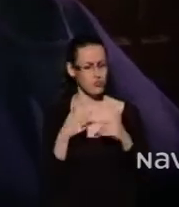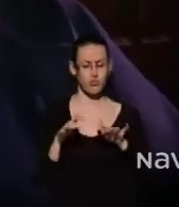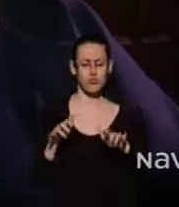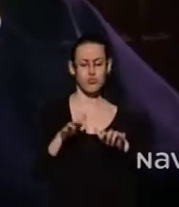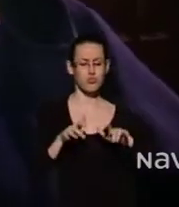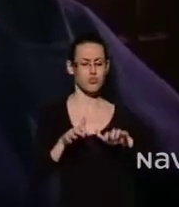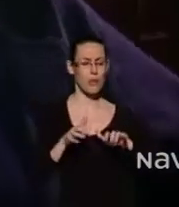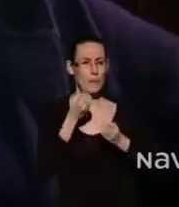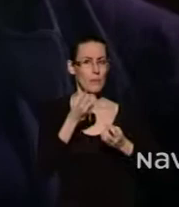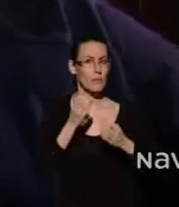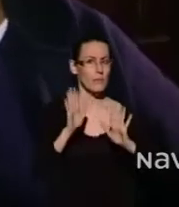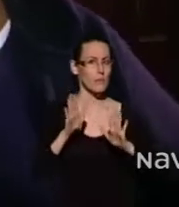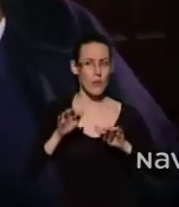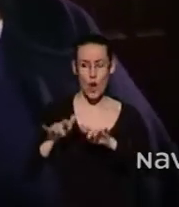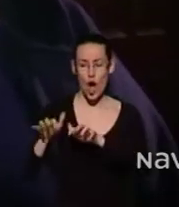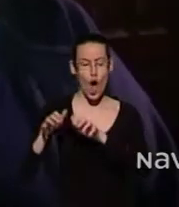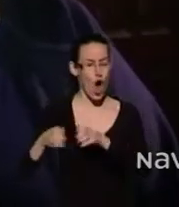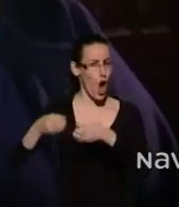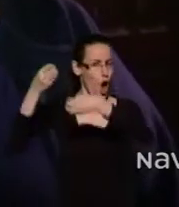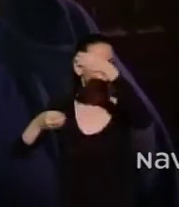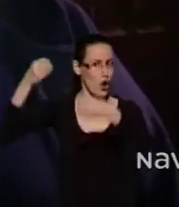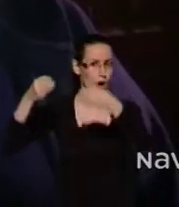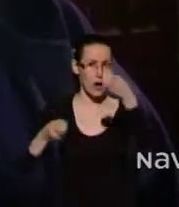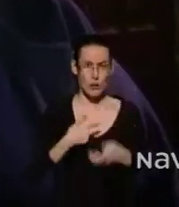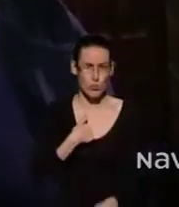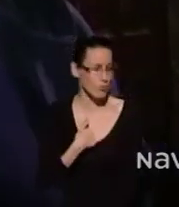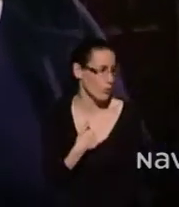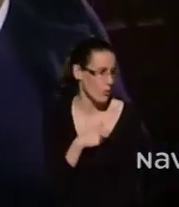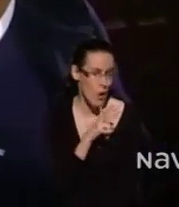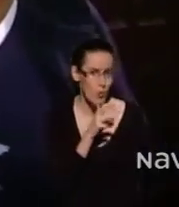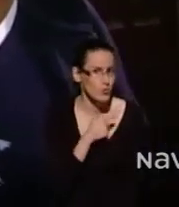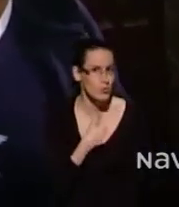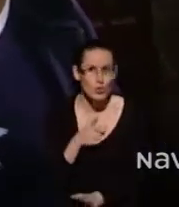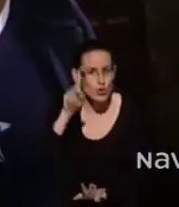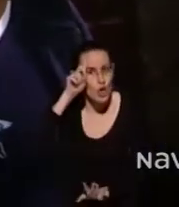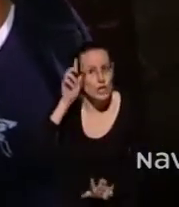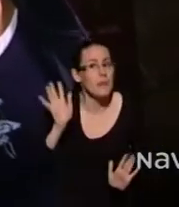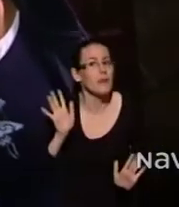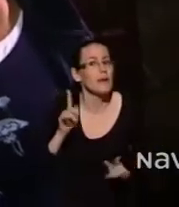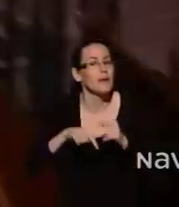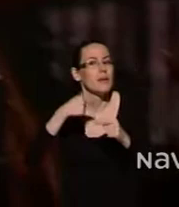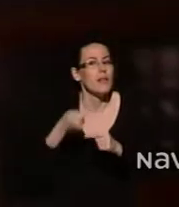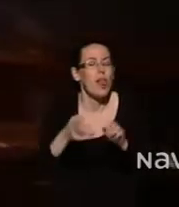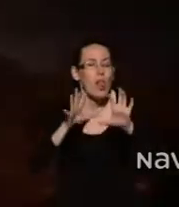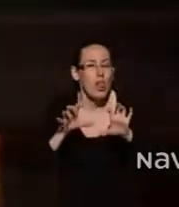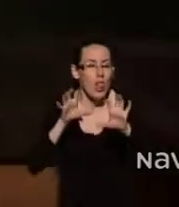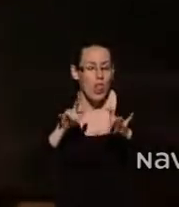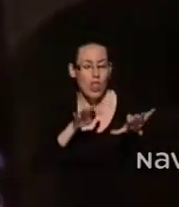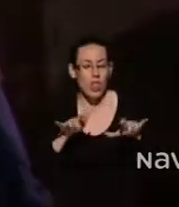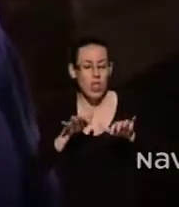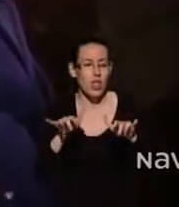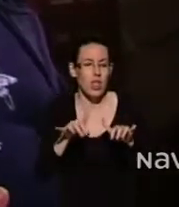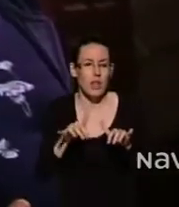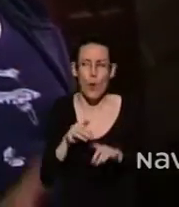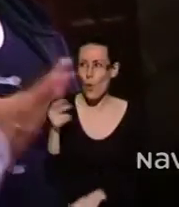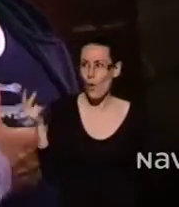domingo tenías cosa distinta, lo pasé en un principio muy mal. ¿Sabes que Álvaro se está emocionando? Habéis participado además los